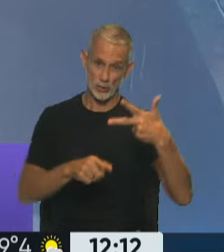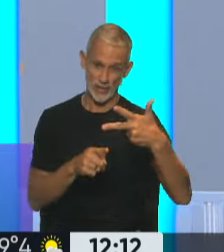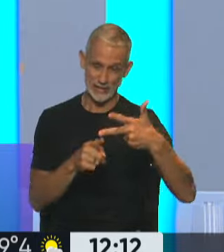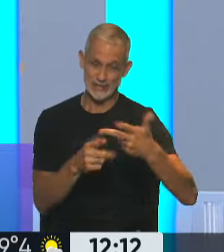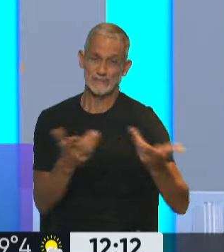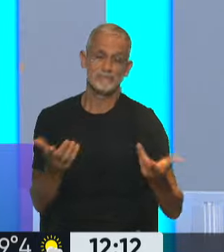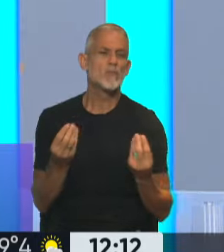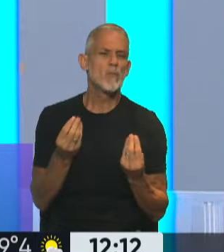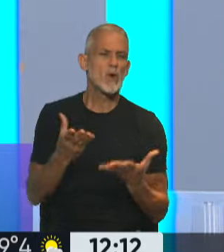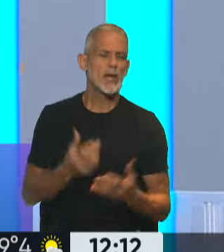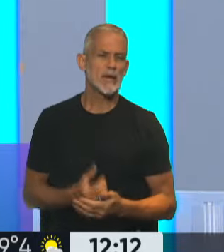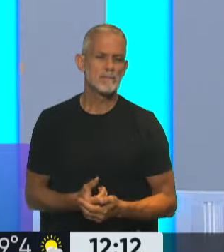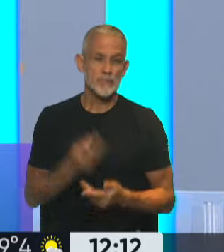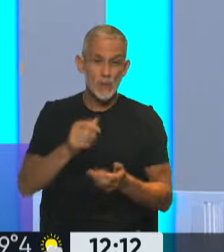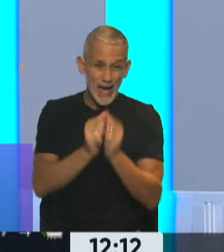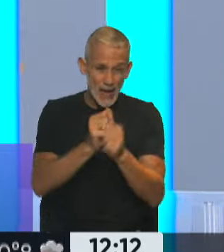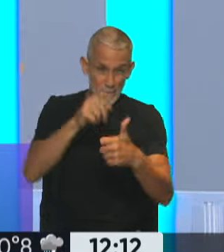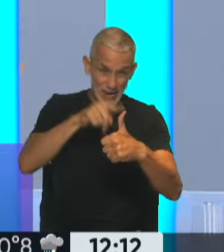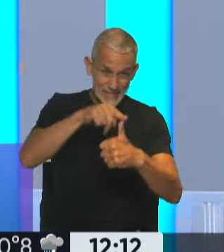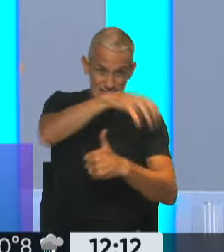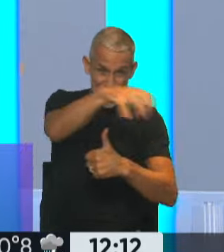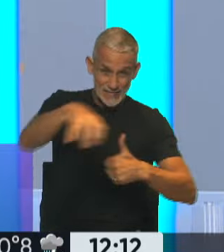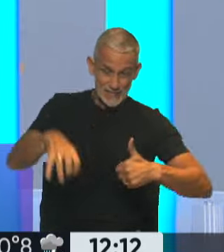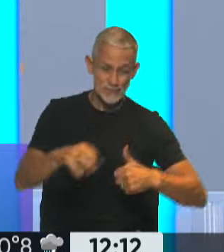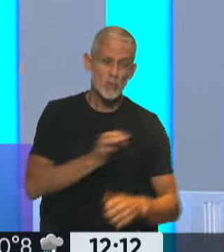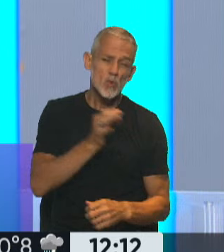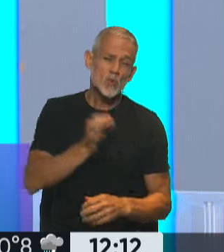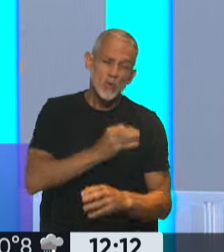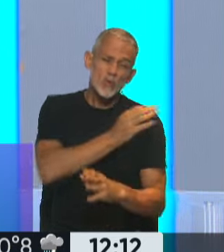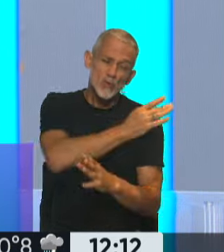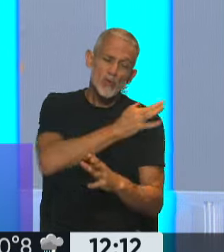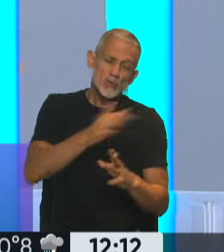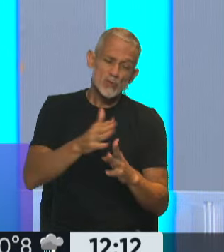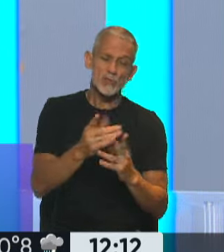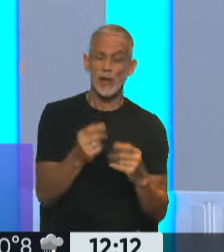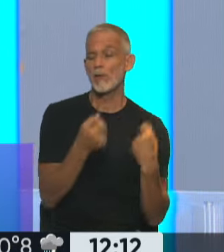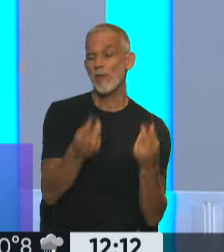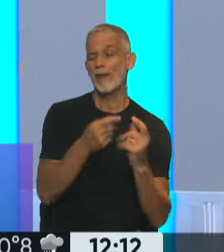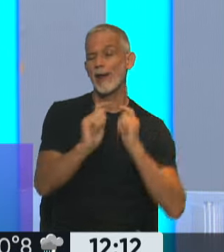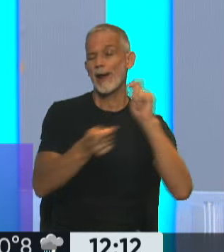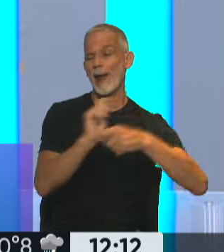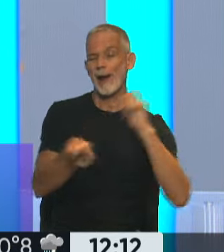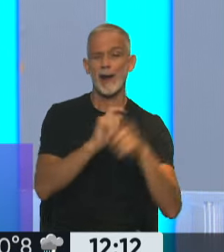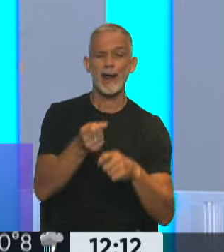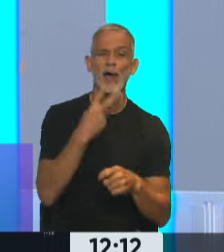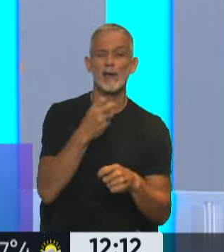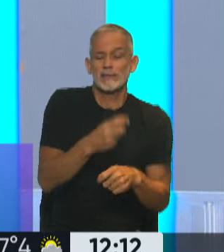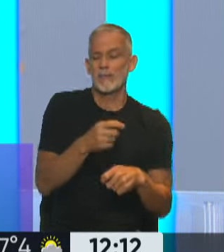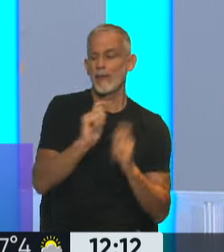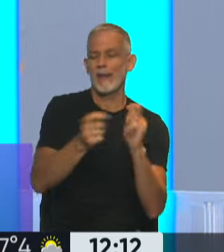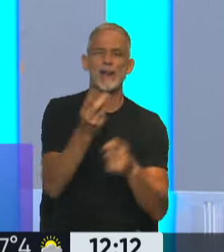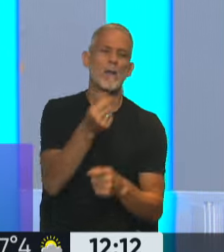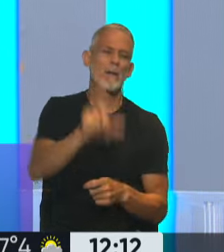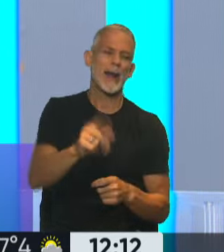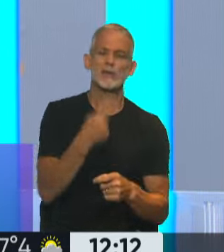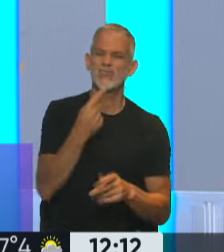eso porque las empresas, después de tantos años de populismo energético, de decirle a